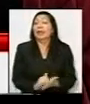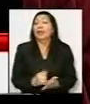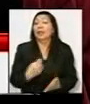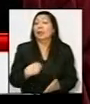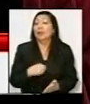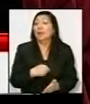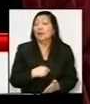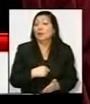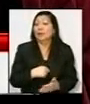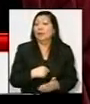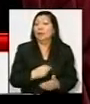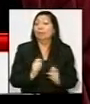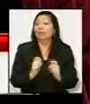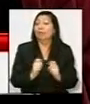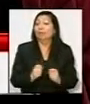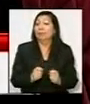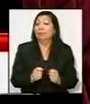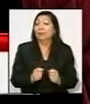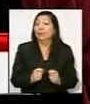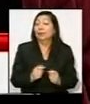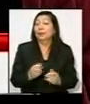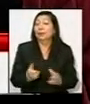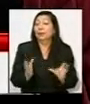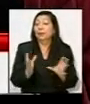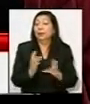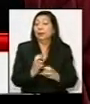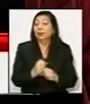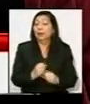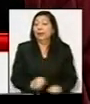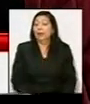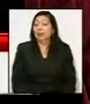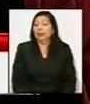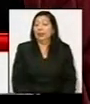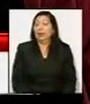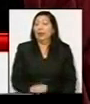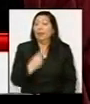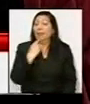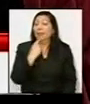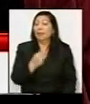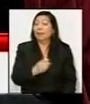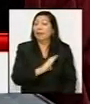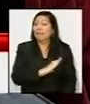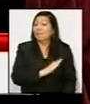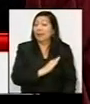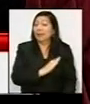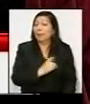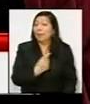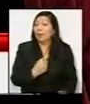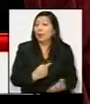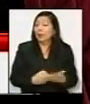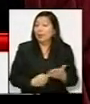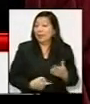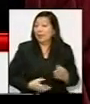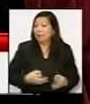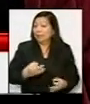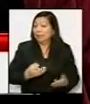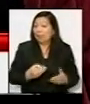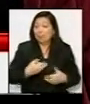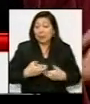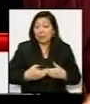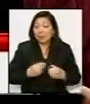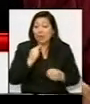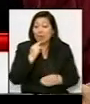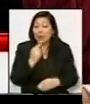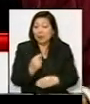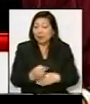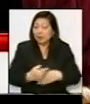nosotros hemos conseguido solamente es el auto apertorio y a la denuncia del fiscal porque la sentencia y el proceso de